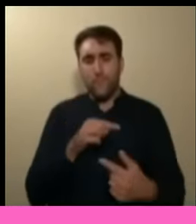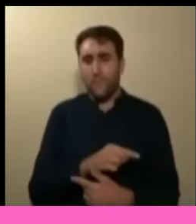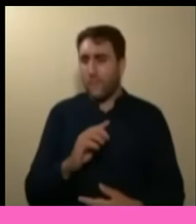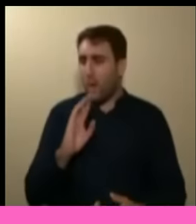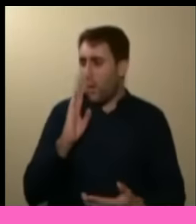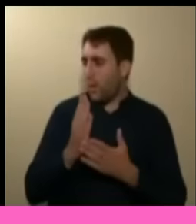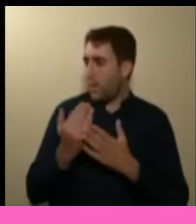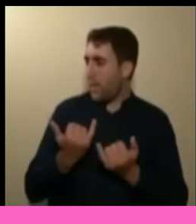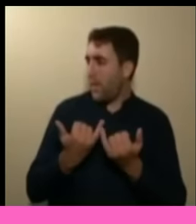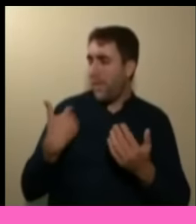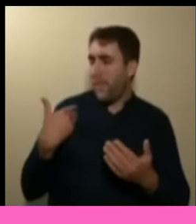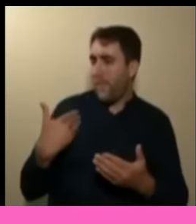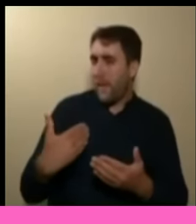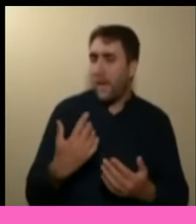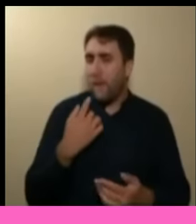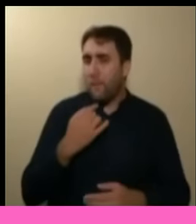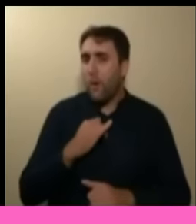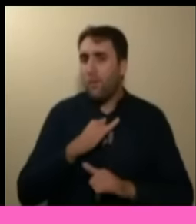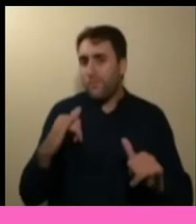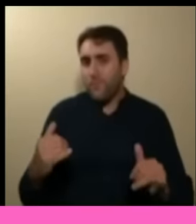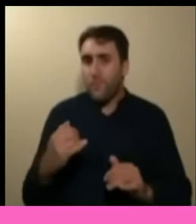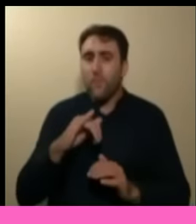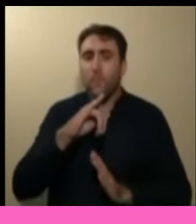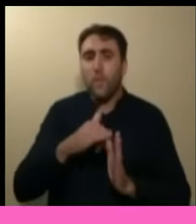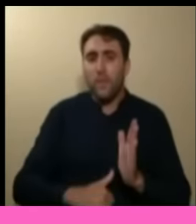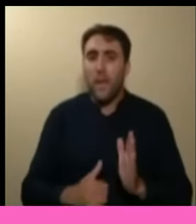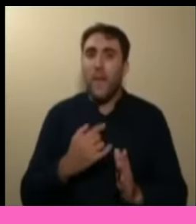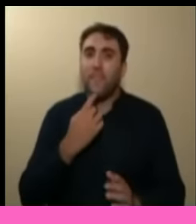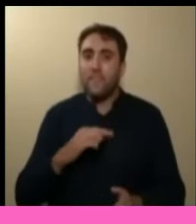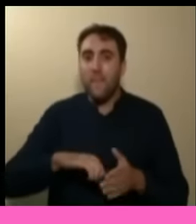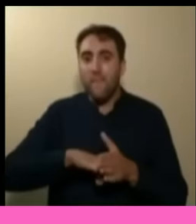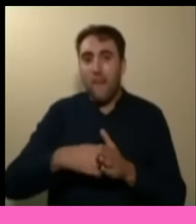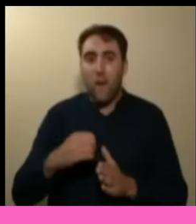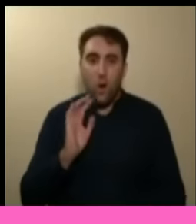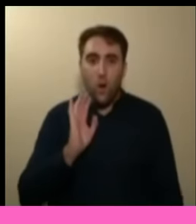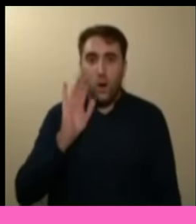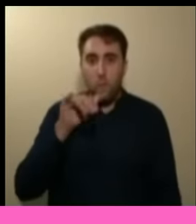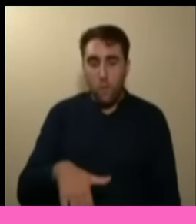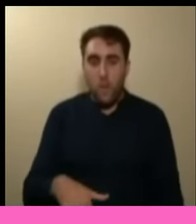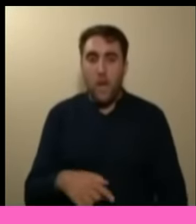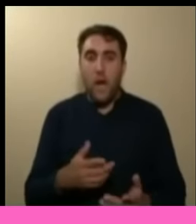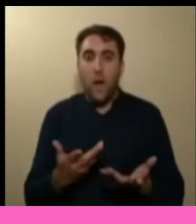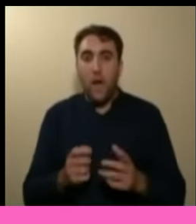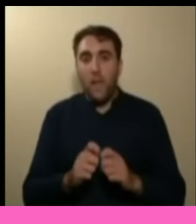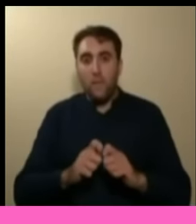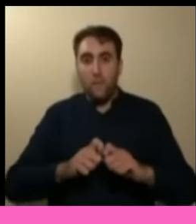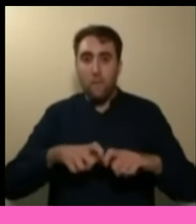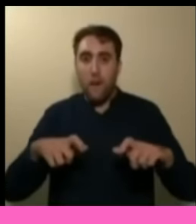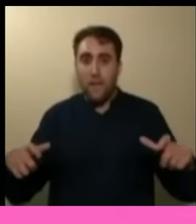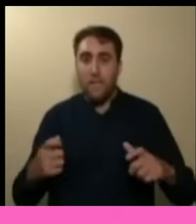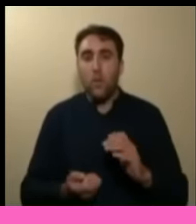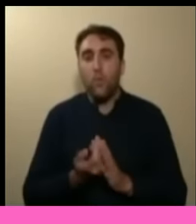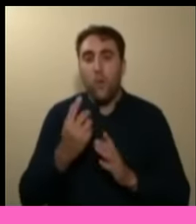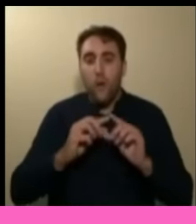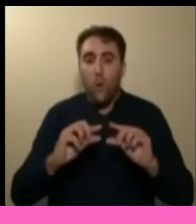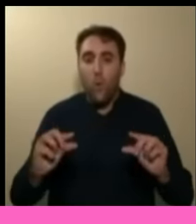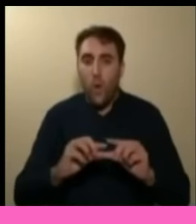días se han conocido cifras que establecen que el Banco República ha aumentado la cantidad de cuentas en